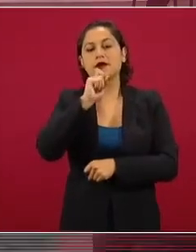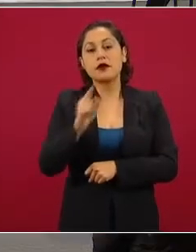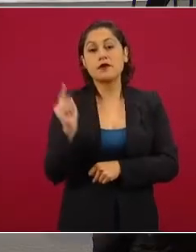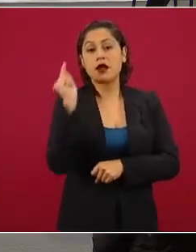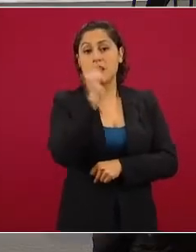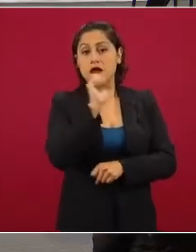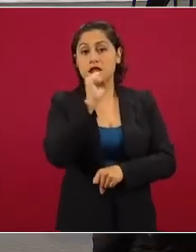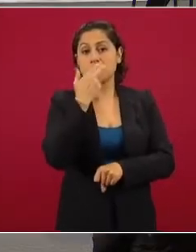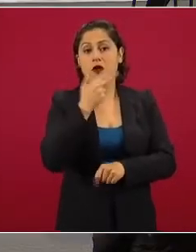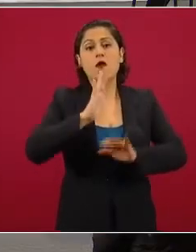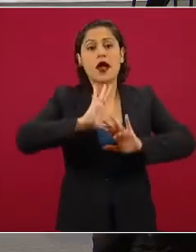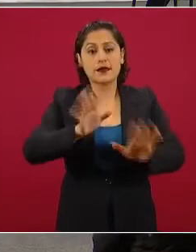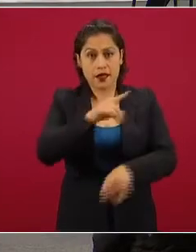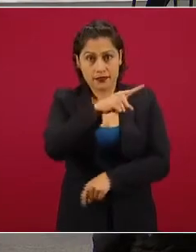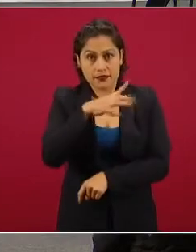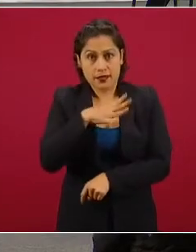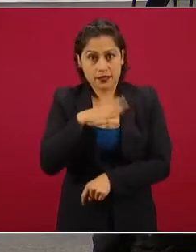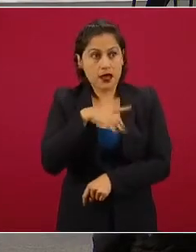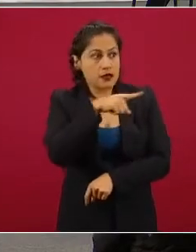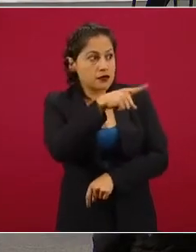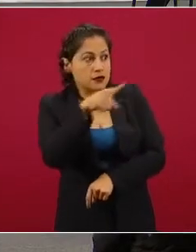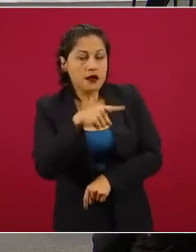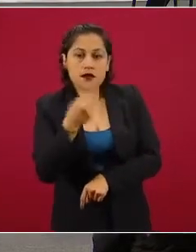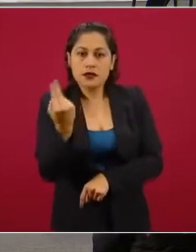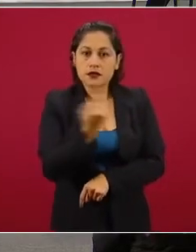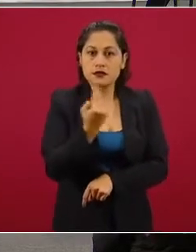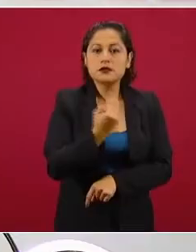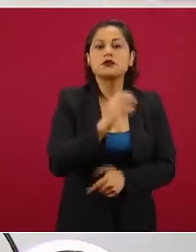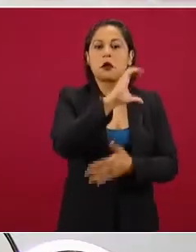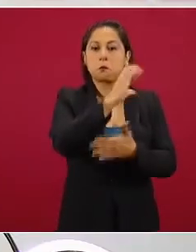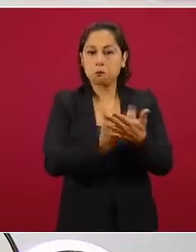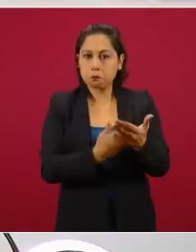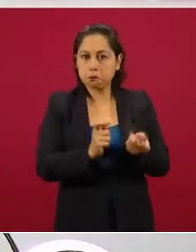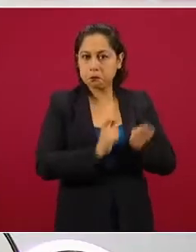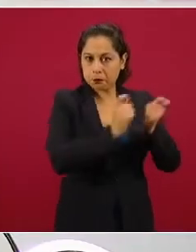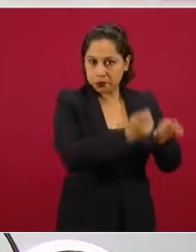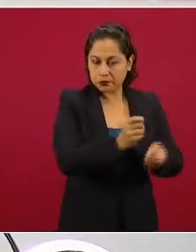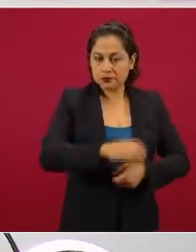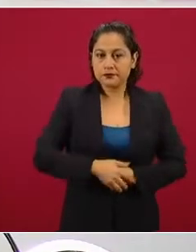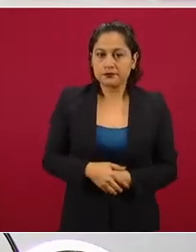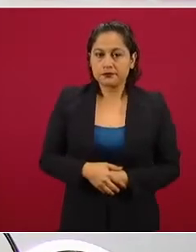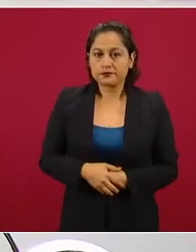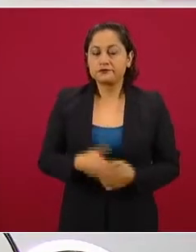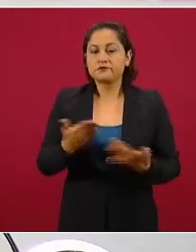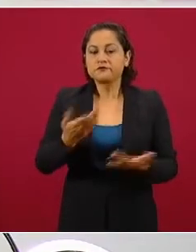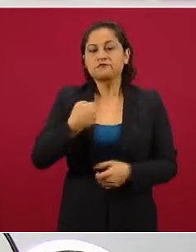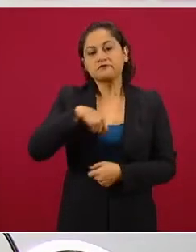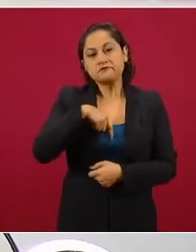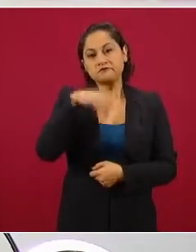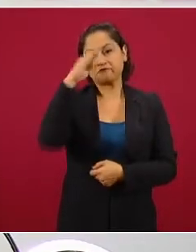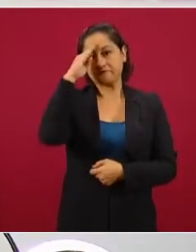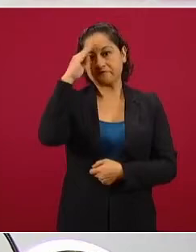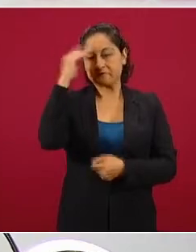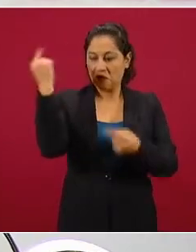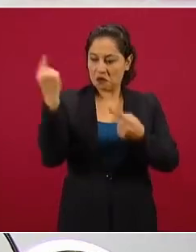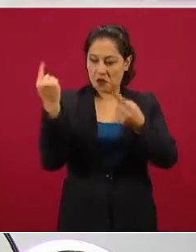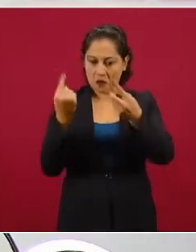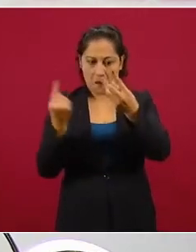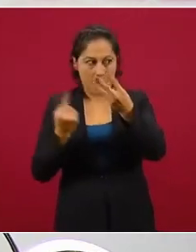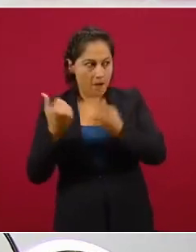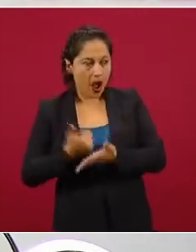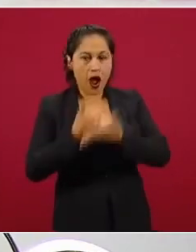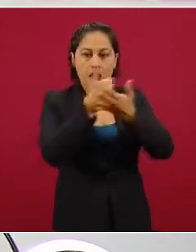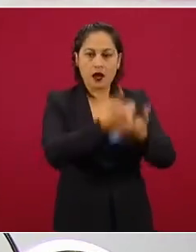su momento el Estado identificó como necesaria su continuidad. Pensamos que la respuesta ha sido positiva en términos